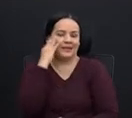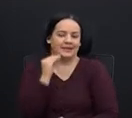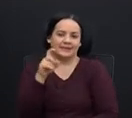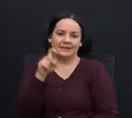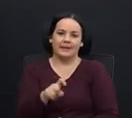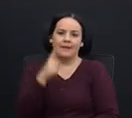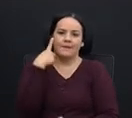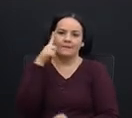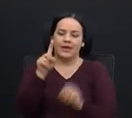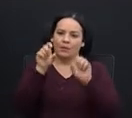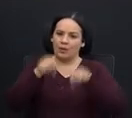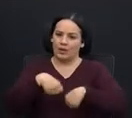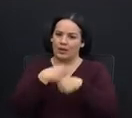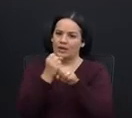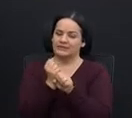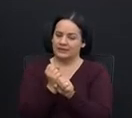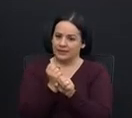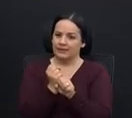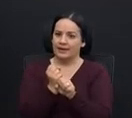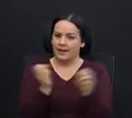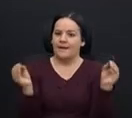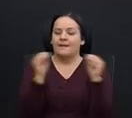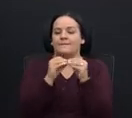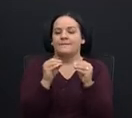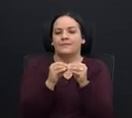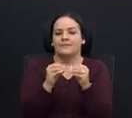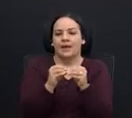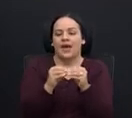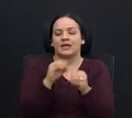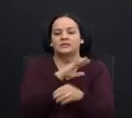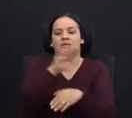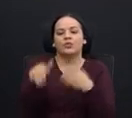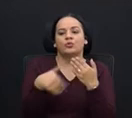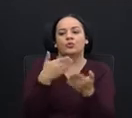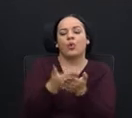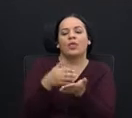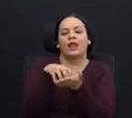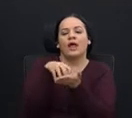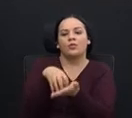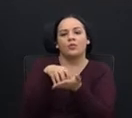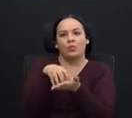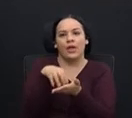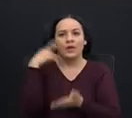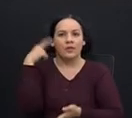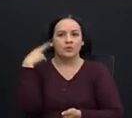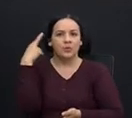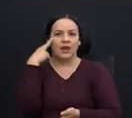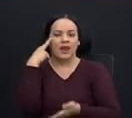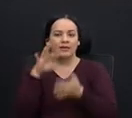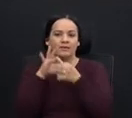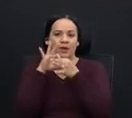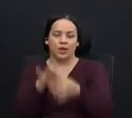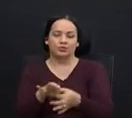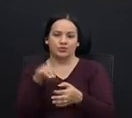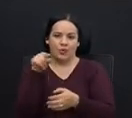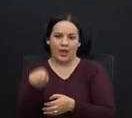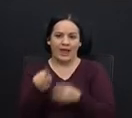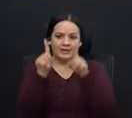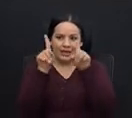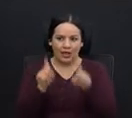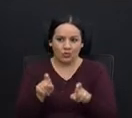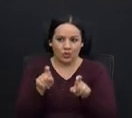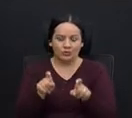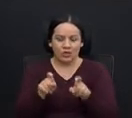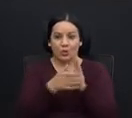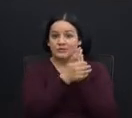necesaria para hacerlo más allá de toda la duda razonable del diagnóstico experto. Si el